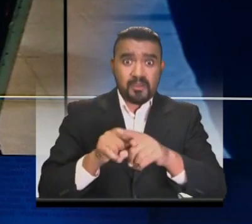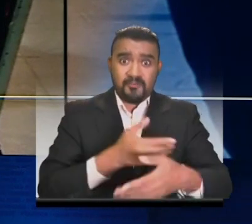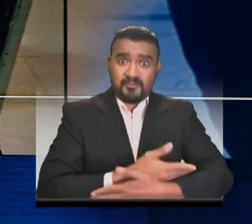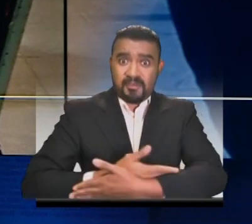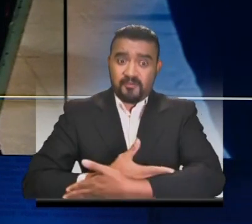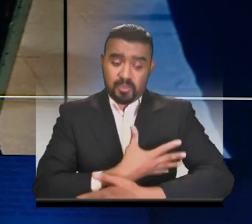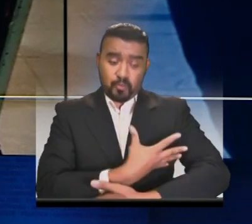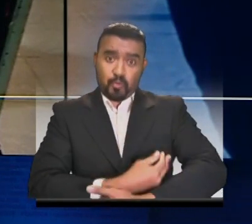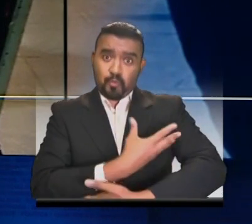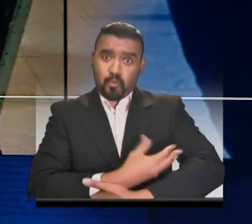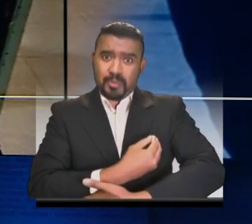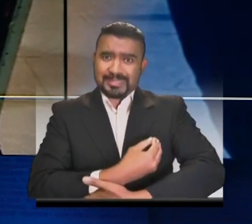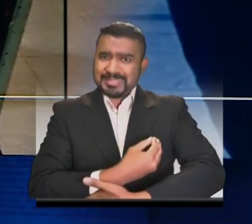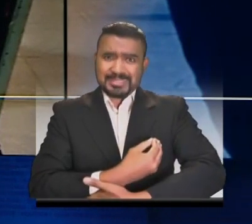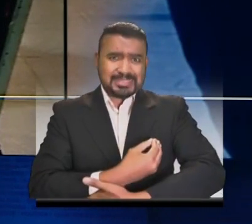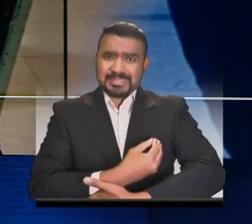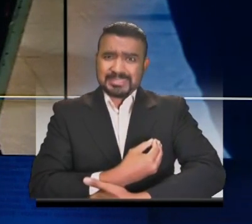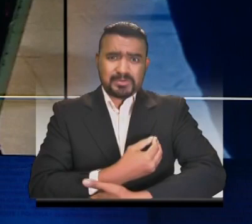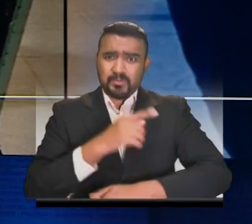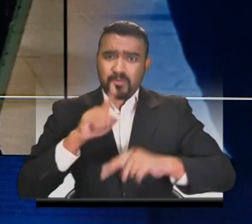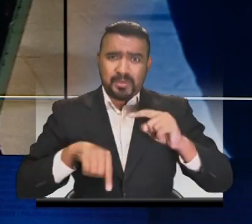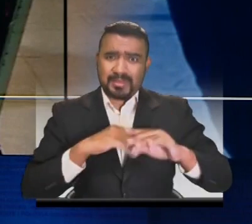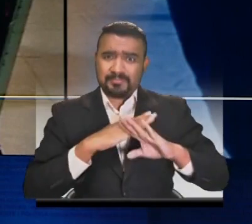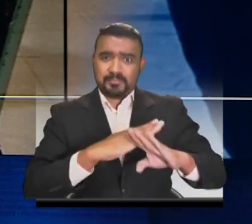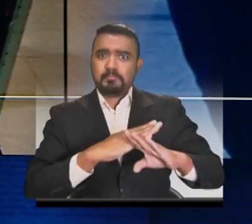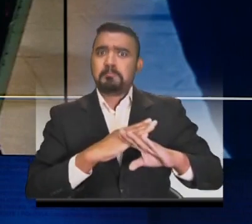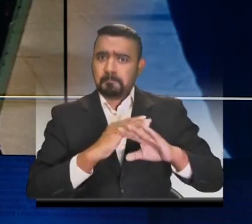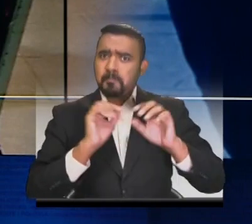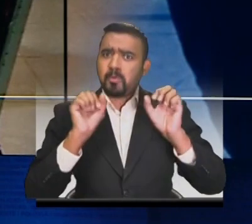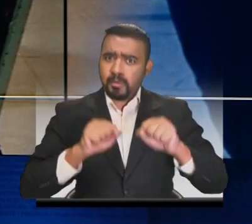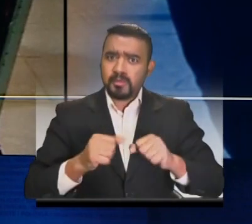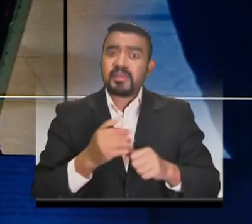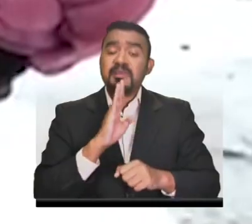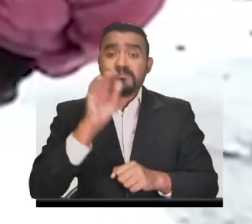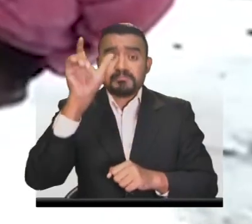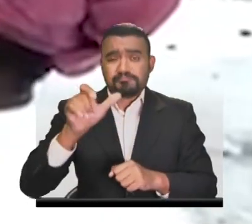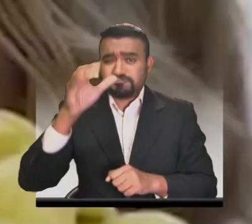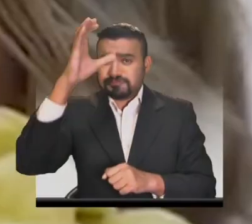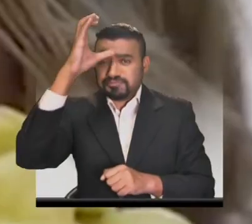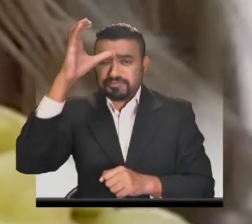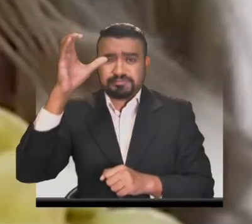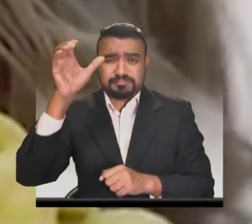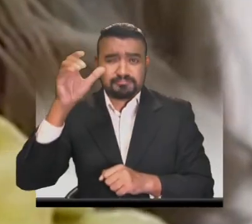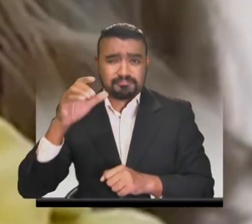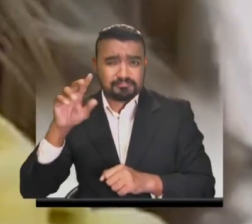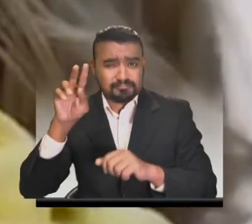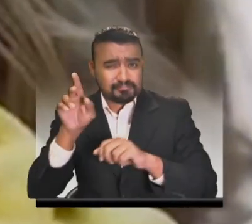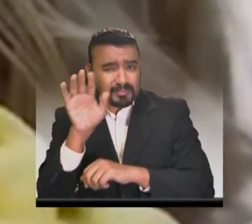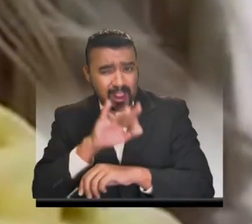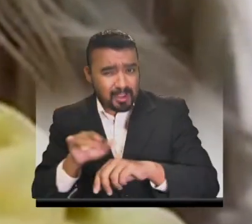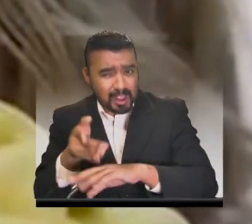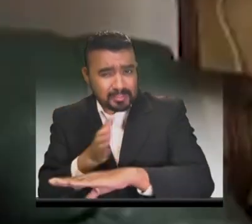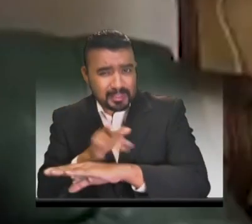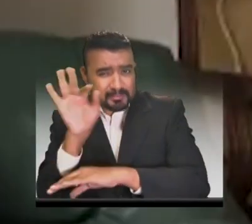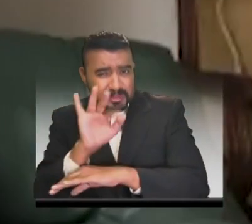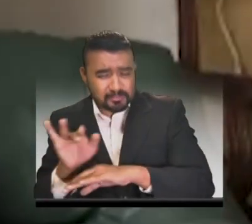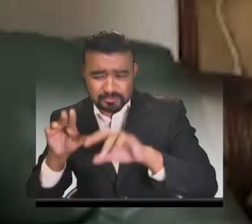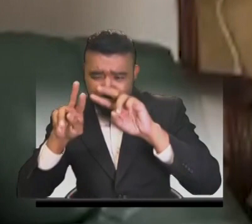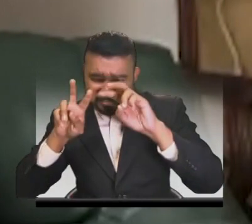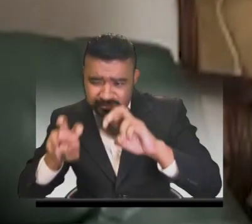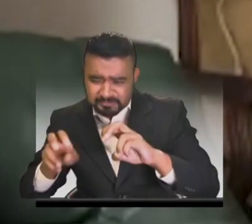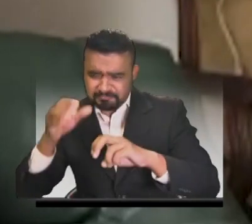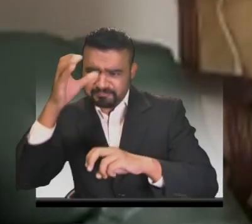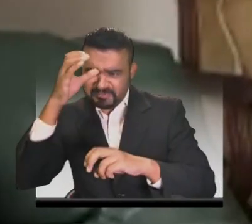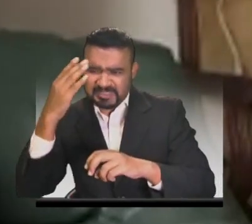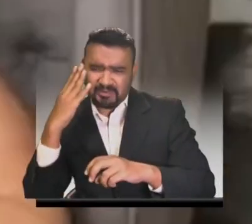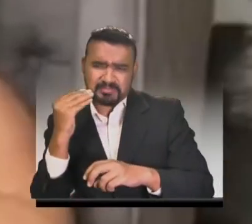sistema inmunológico de los bebés y previene el contagio. La Organización Mundial de la Salud, UNICEF, el Gobierno